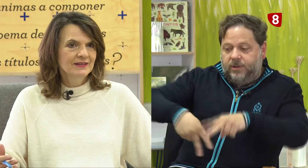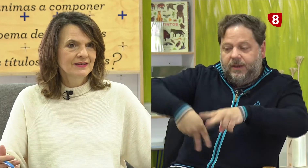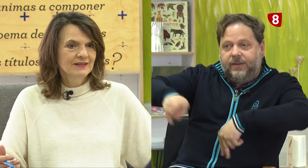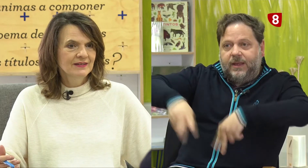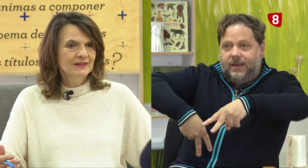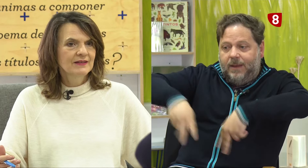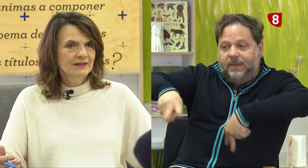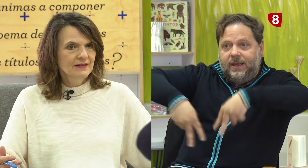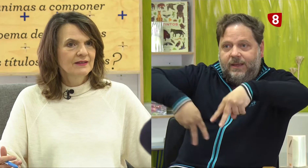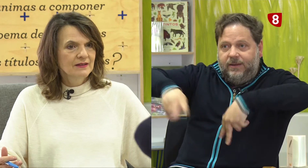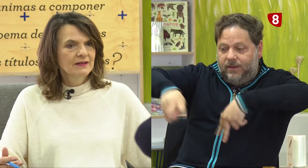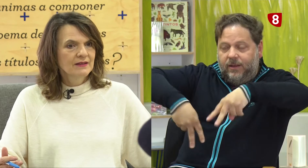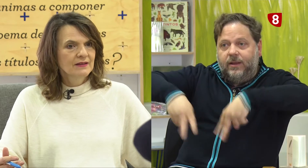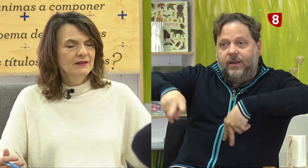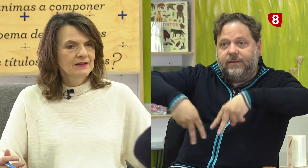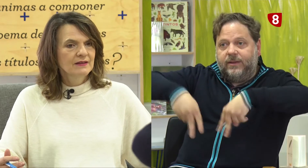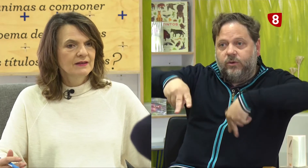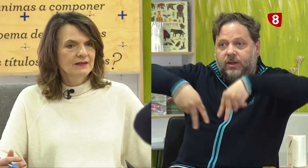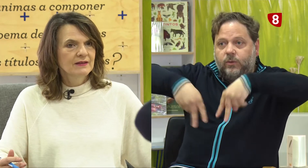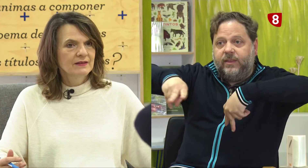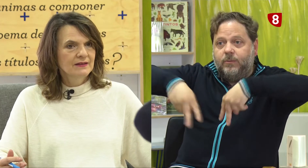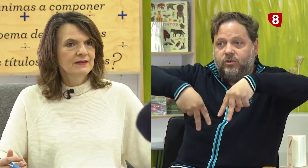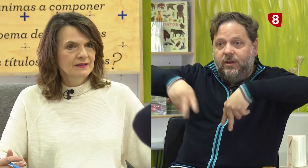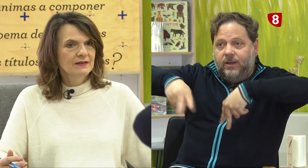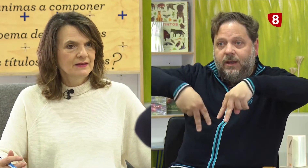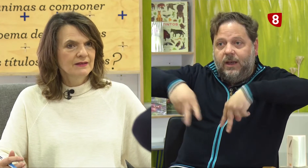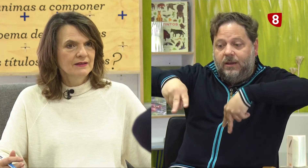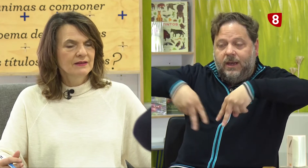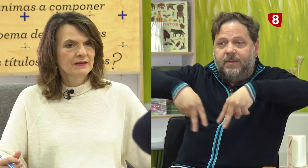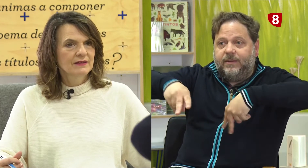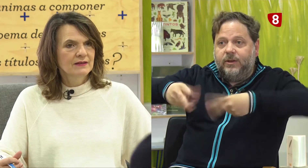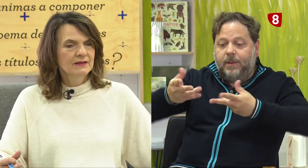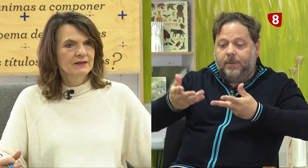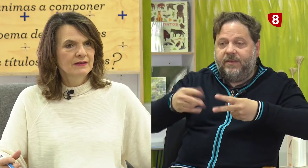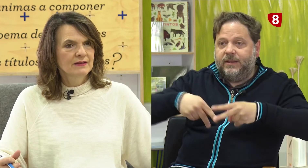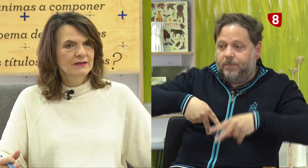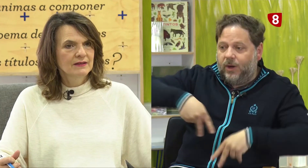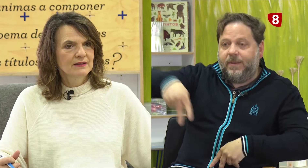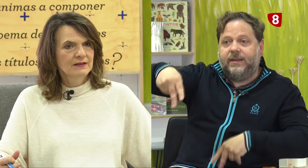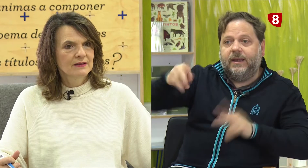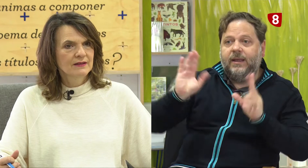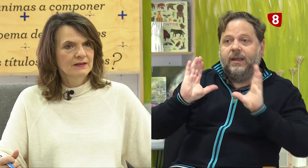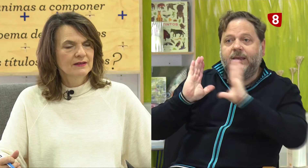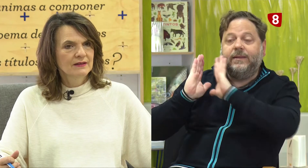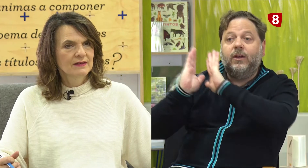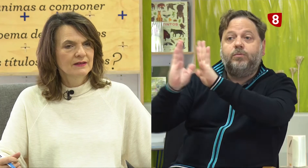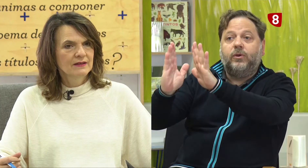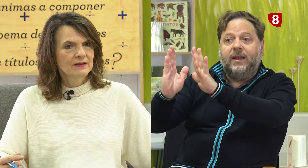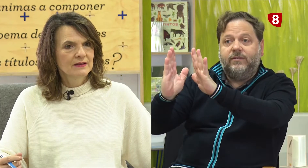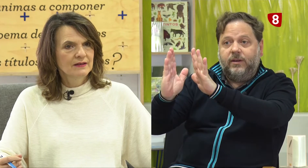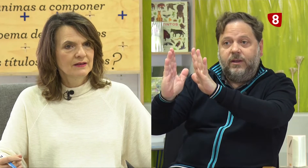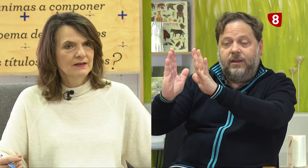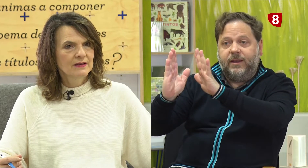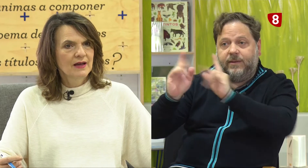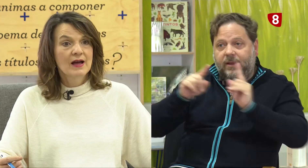Yo te podría decir que Gran Vía aquí, este signo es el que utilizamos la inmensa mayoría pero precisamente por la parte que tienen los